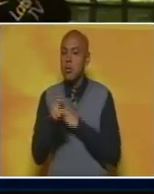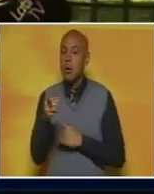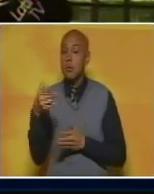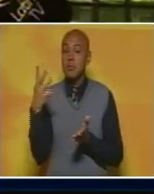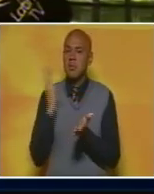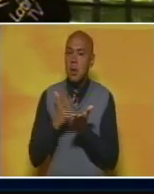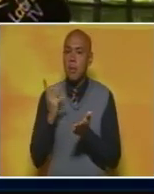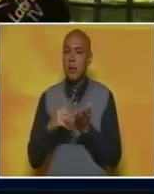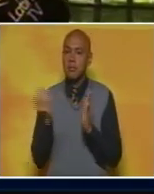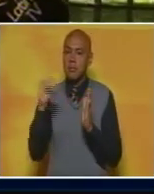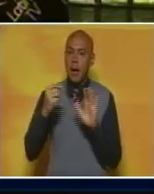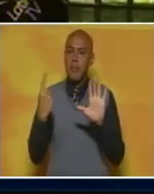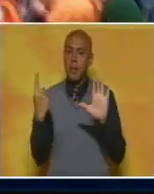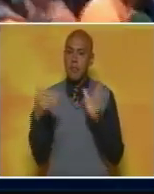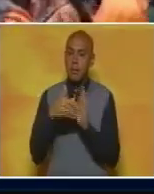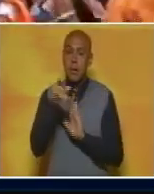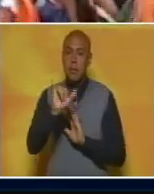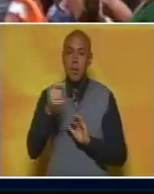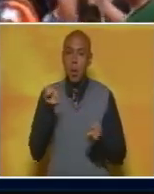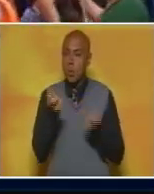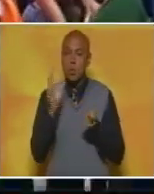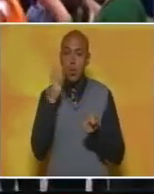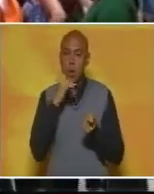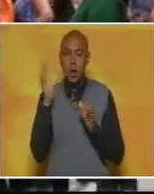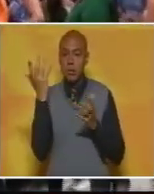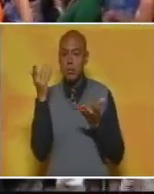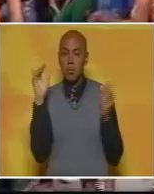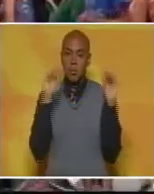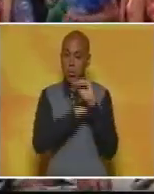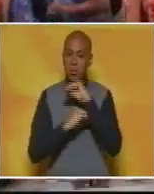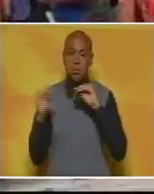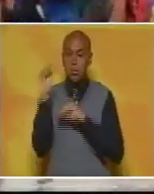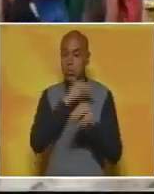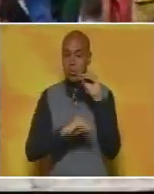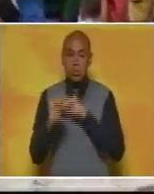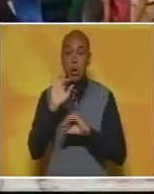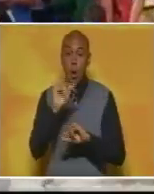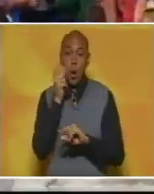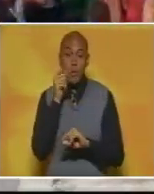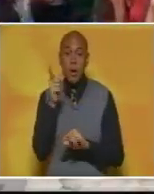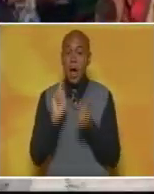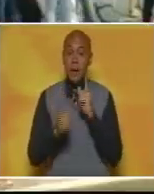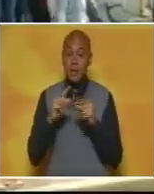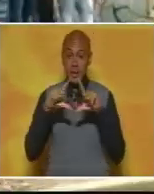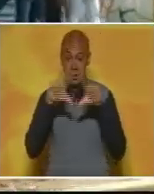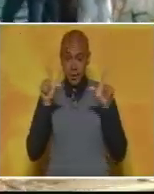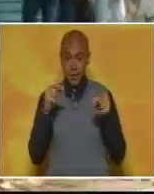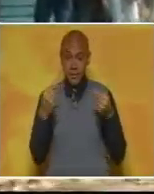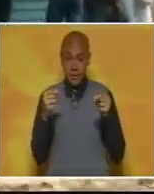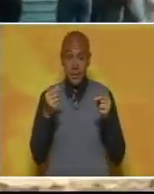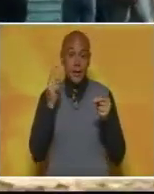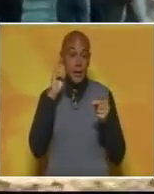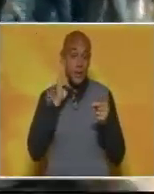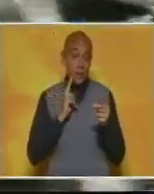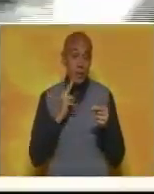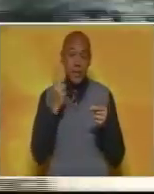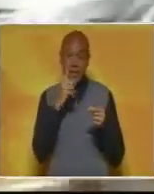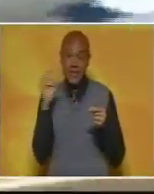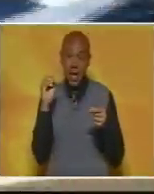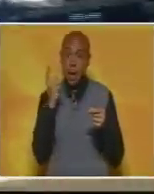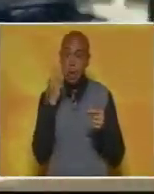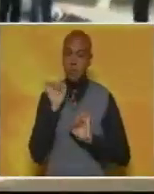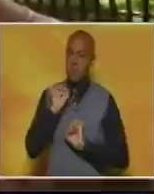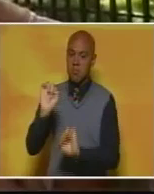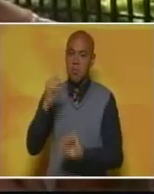5, el otro, no, 6. O sea, que tienen un descontrol. Aseguraron que los transportistas no aceptan los billetes de 100 bolívares, lo que ha empeorado